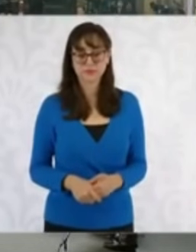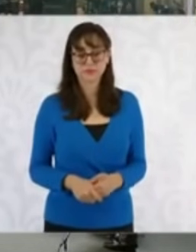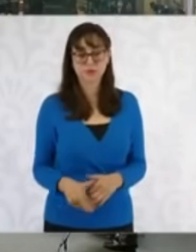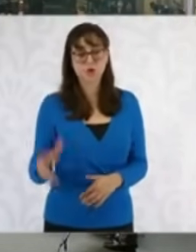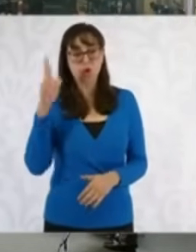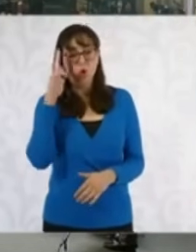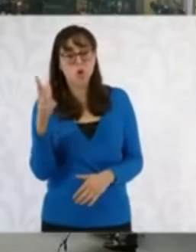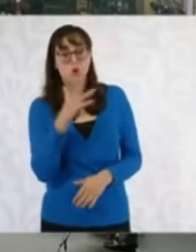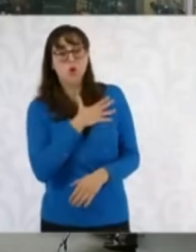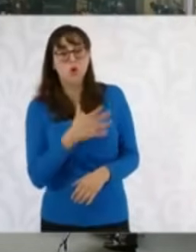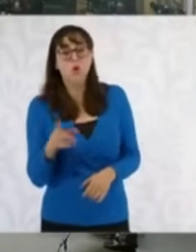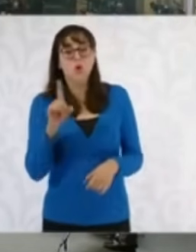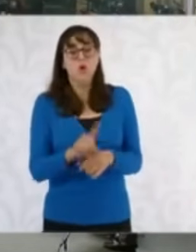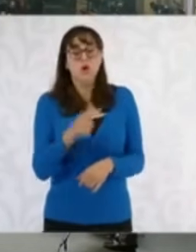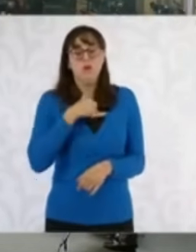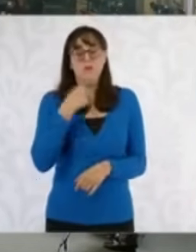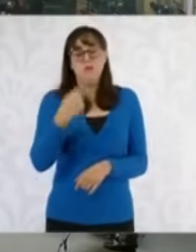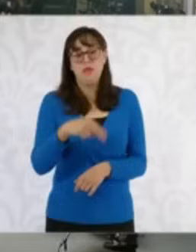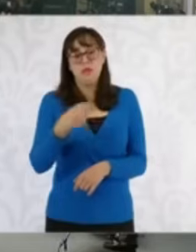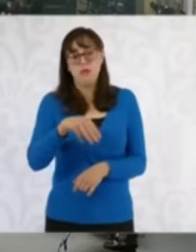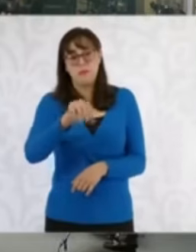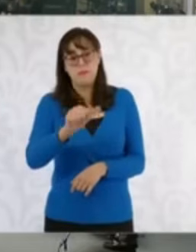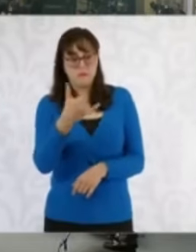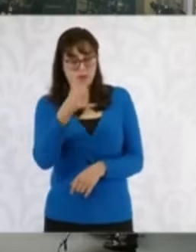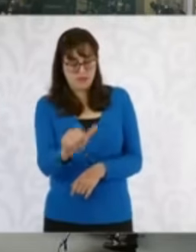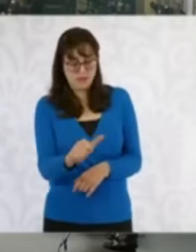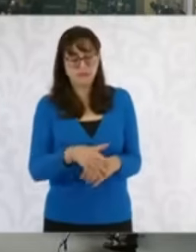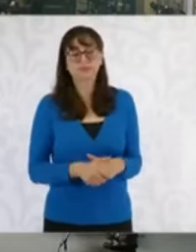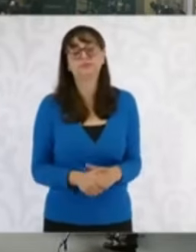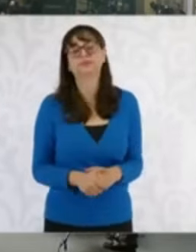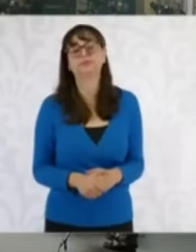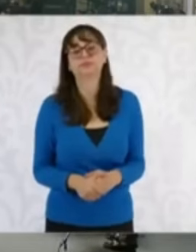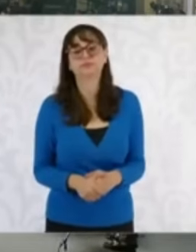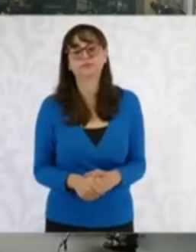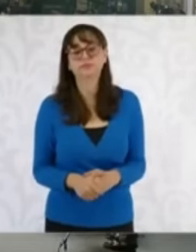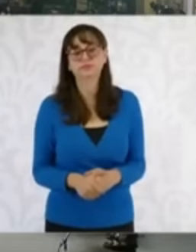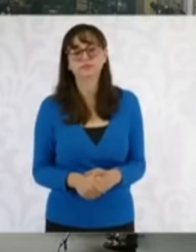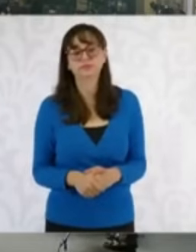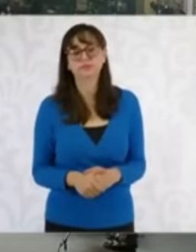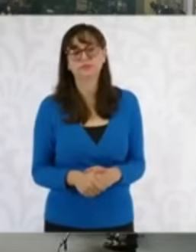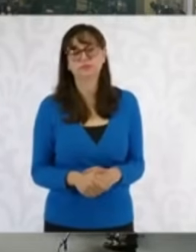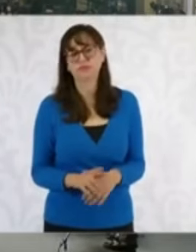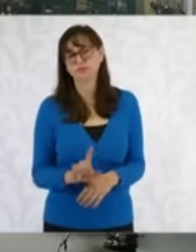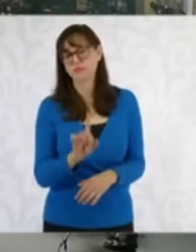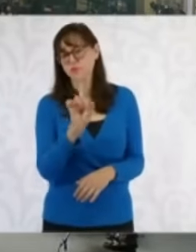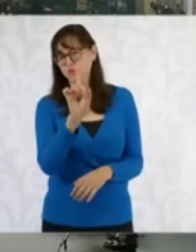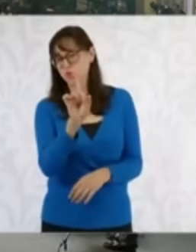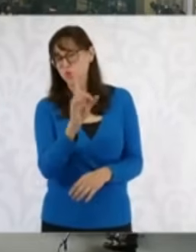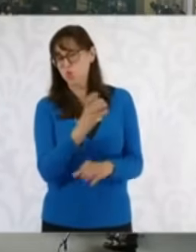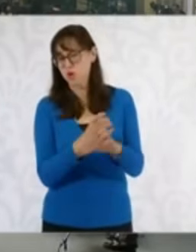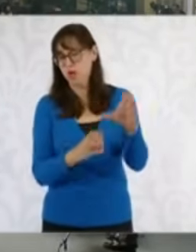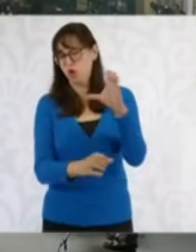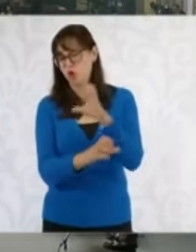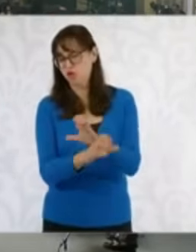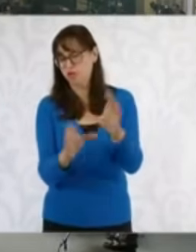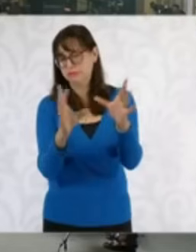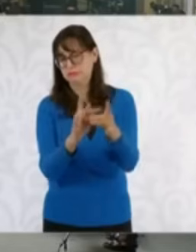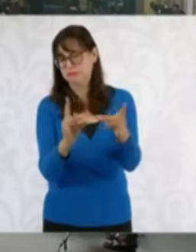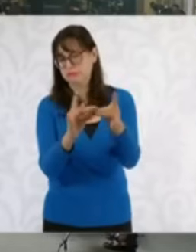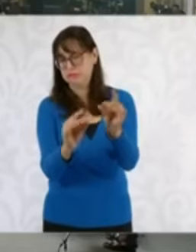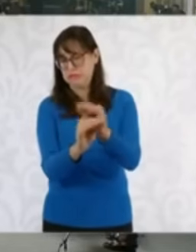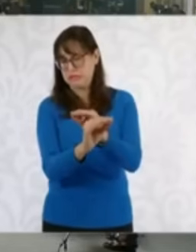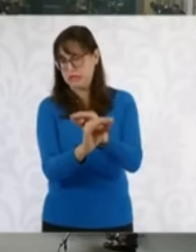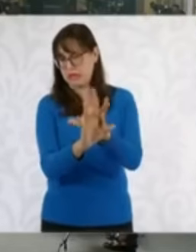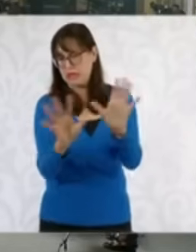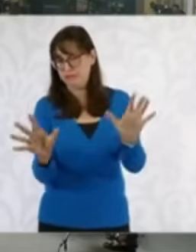Hola, buenos días. Maya Averbach, de Bloomberg News. Primero, solo una clarificación sobre el esquema de